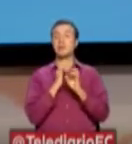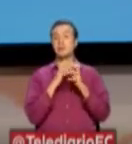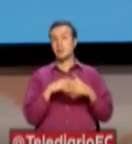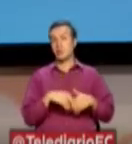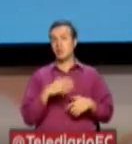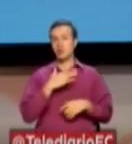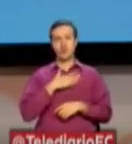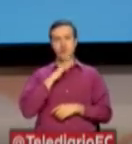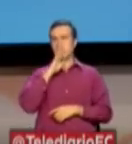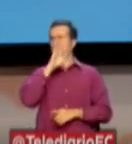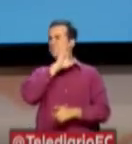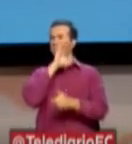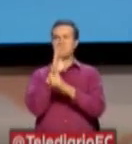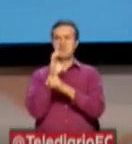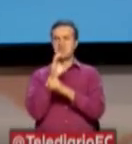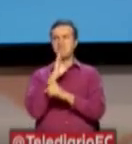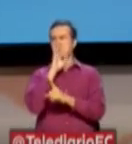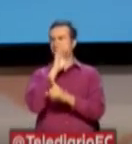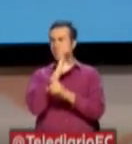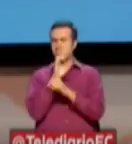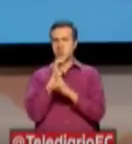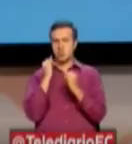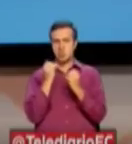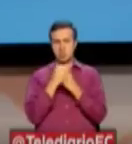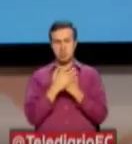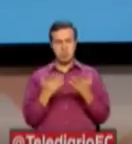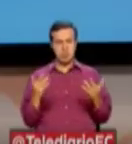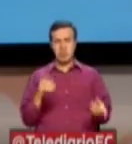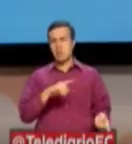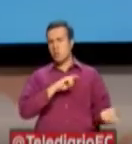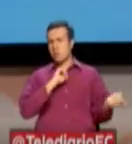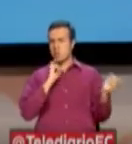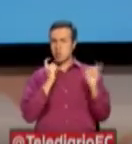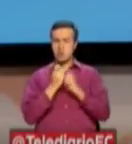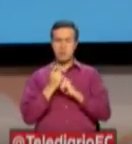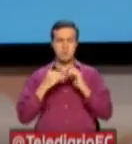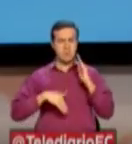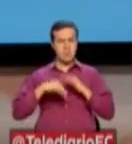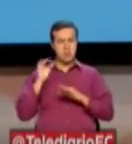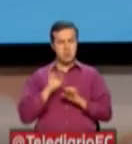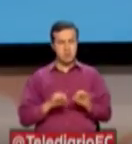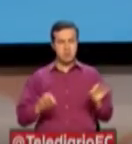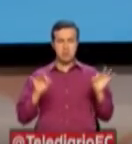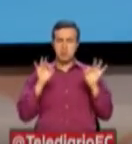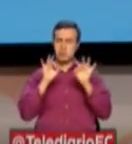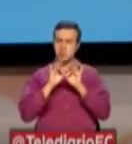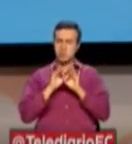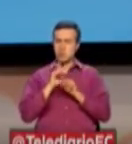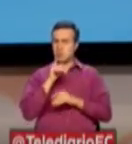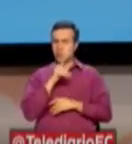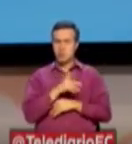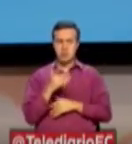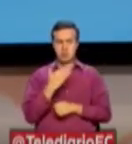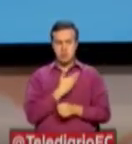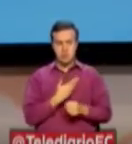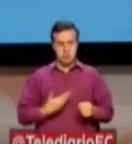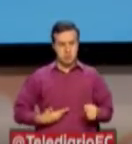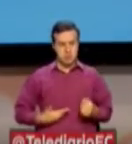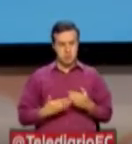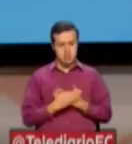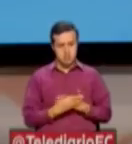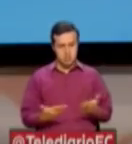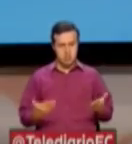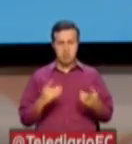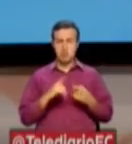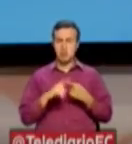lo he criticado siempre y creo que es el momento de que se intensifique justamente esta corrección tanto parte del ejecutivo así como